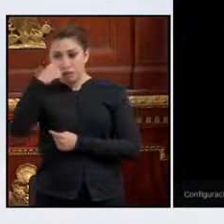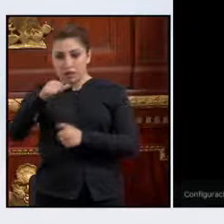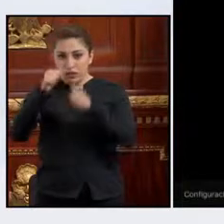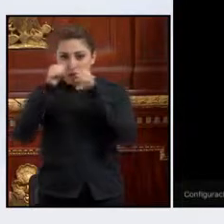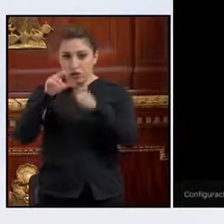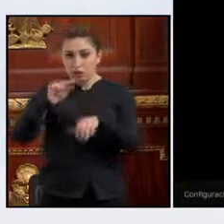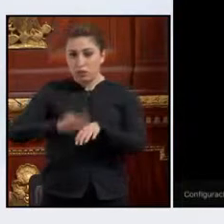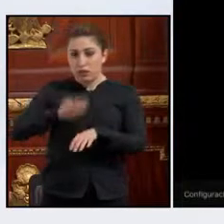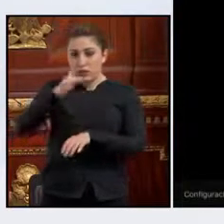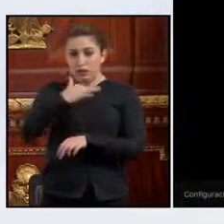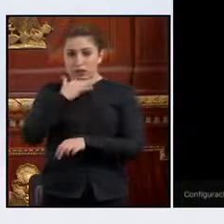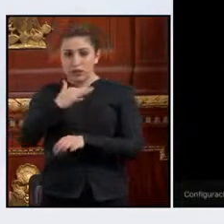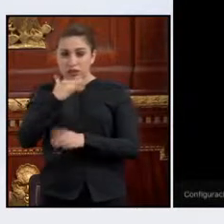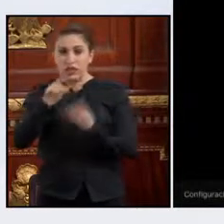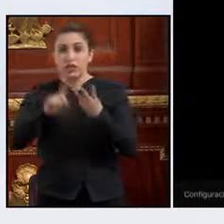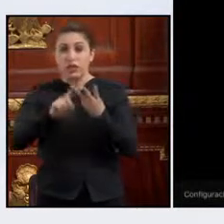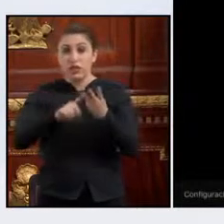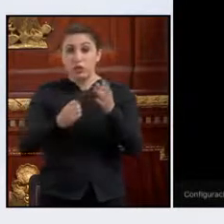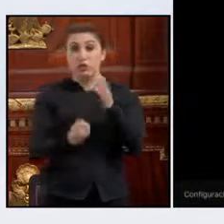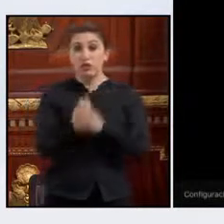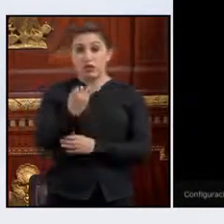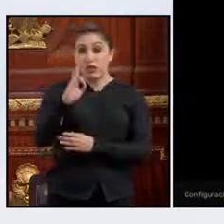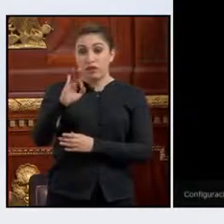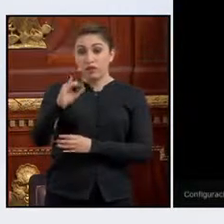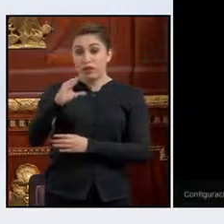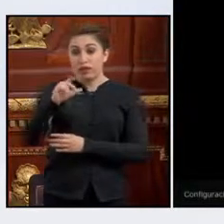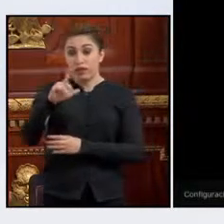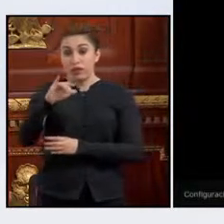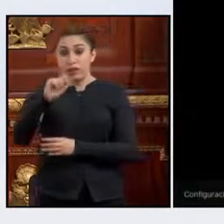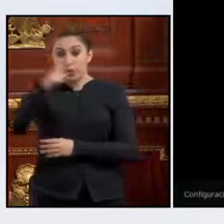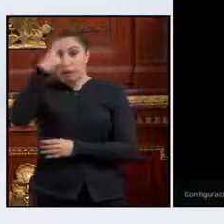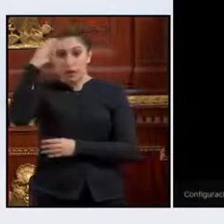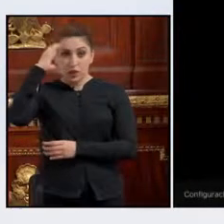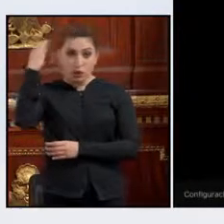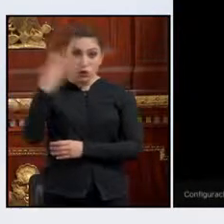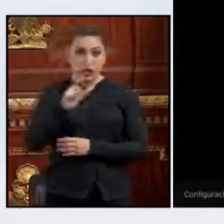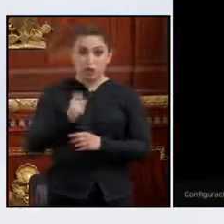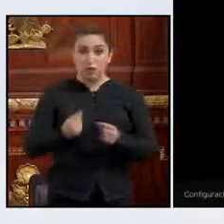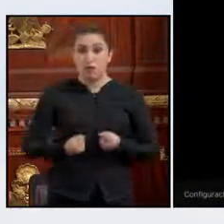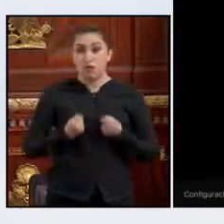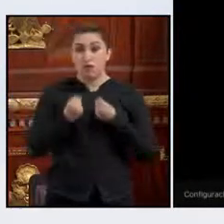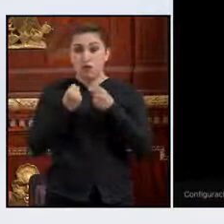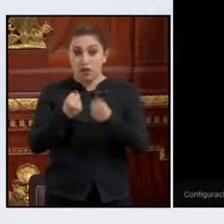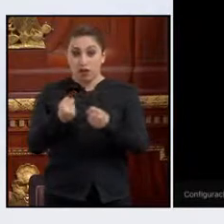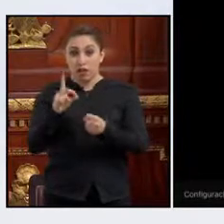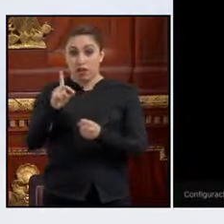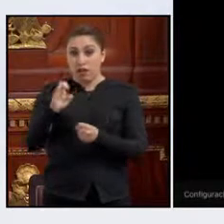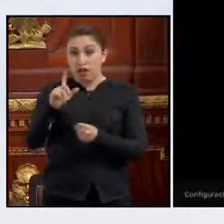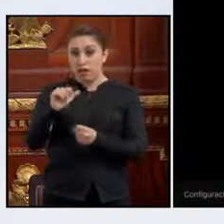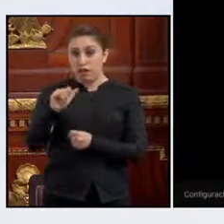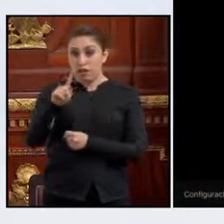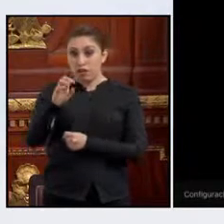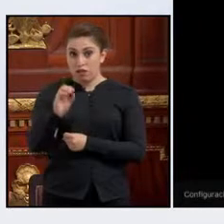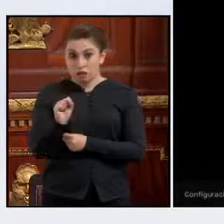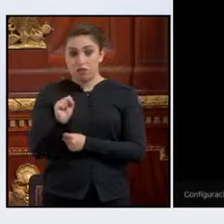Fiscalía de Atención a Delitos de Alto Impacto, que nos va a llevar precisamente a un grado de mayor especialización